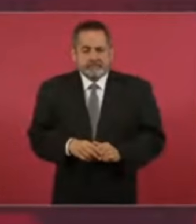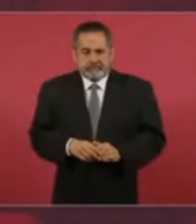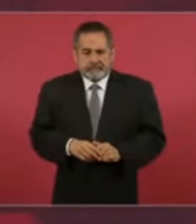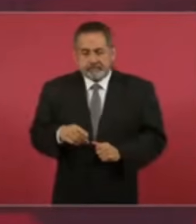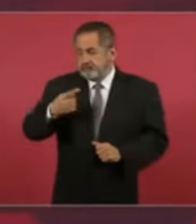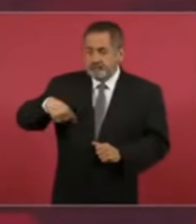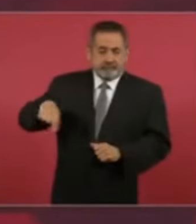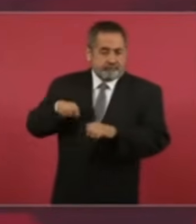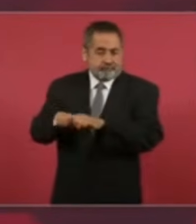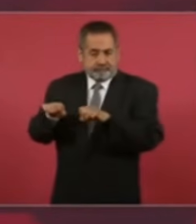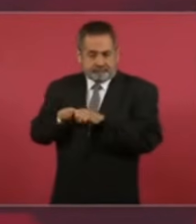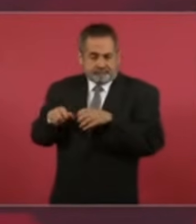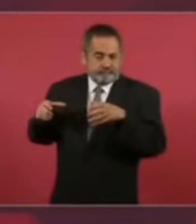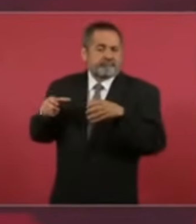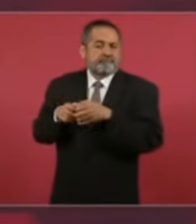somos un equipo